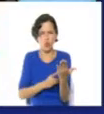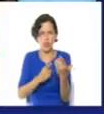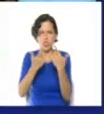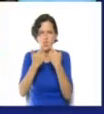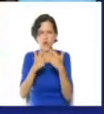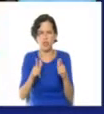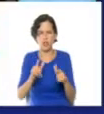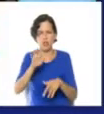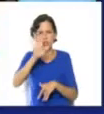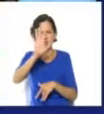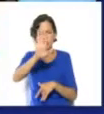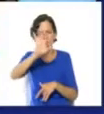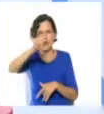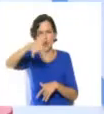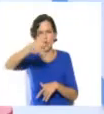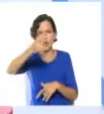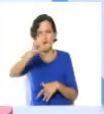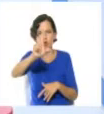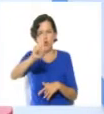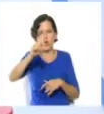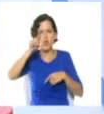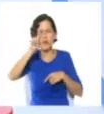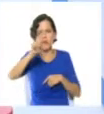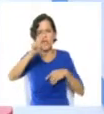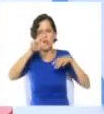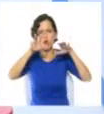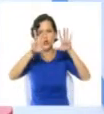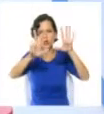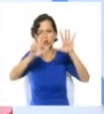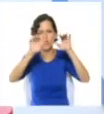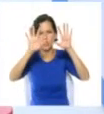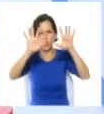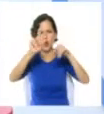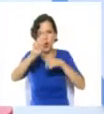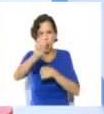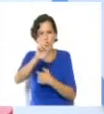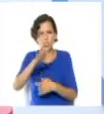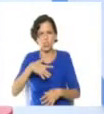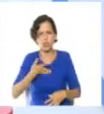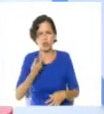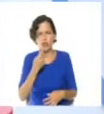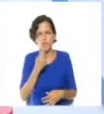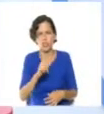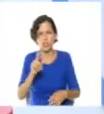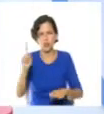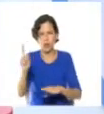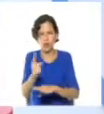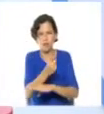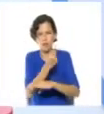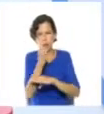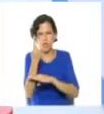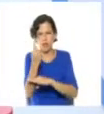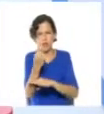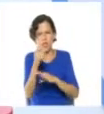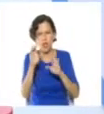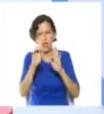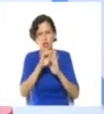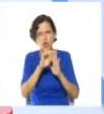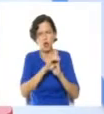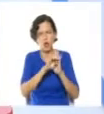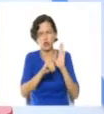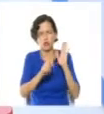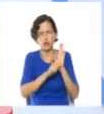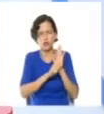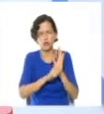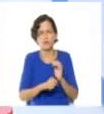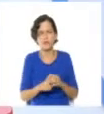el 5 de julio de 1811, que se podría considerar como nuestra principal o nuestra primera